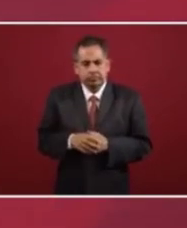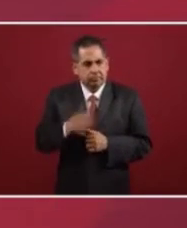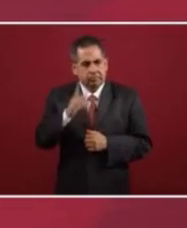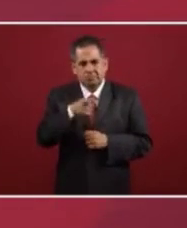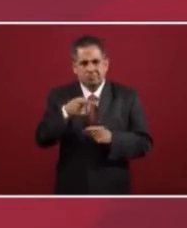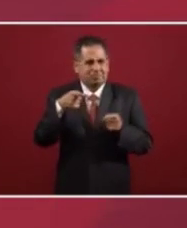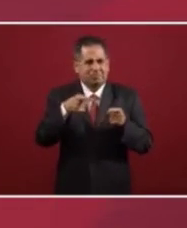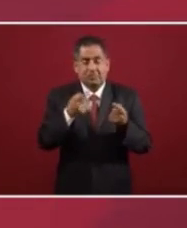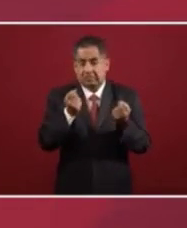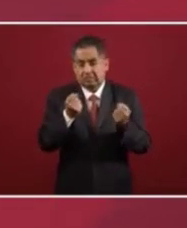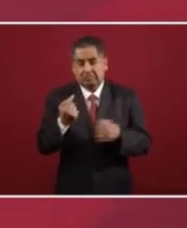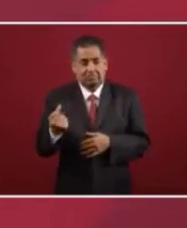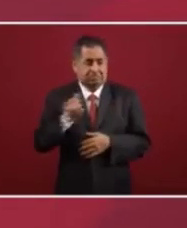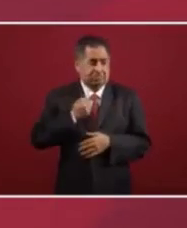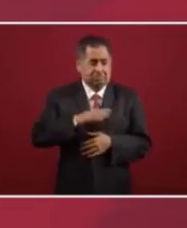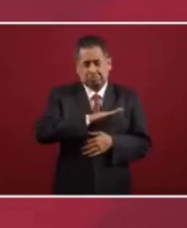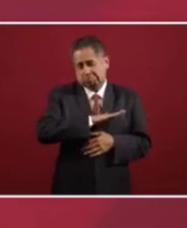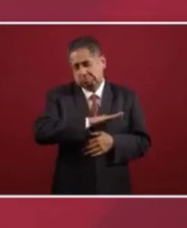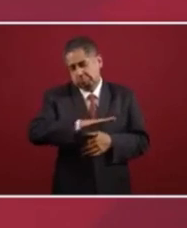linchamiento.